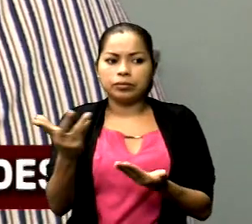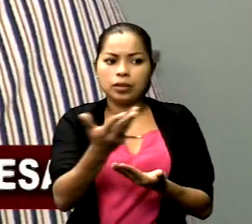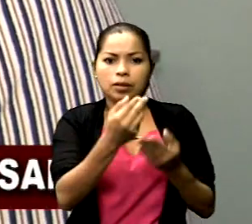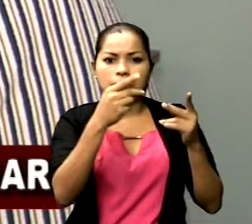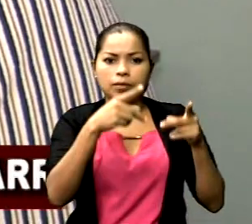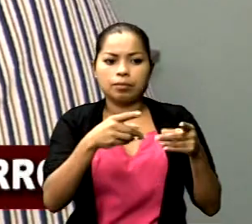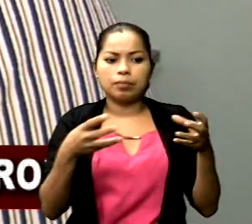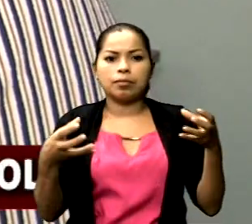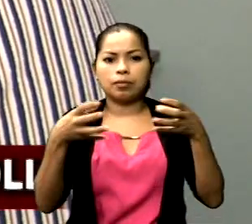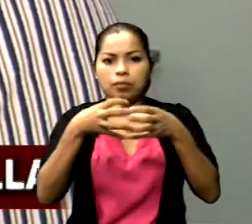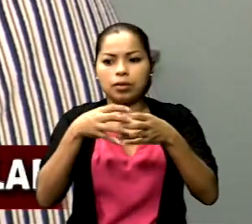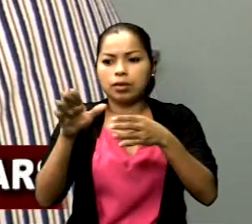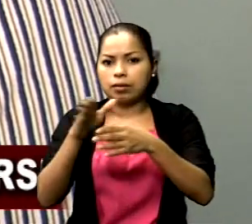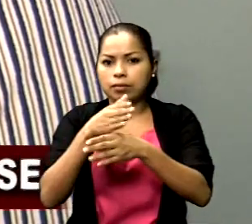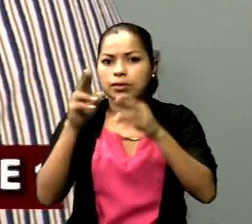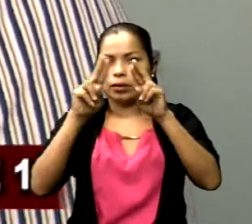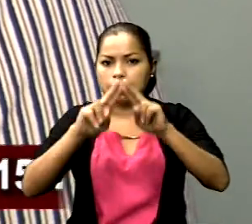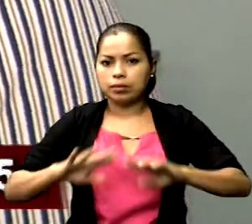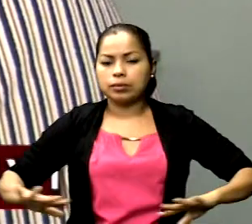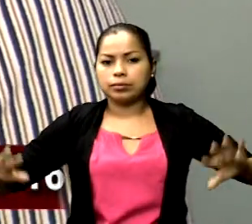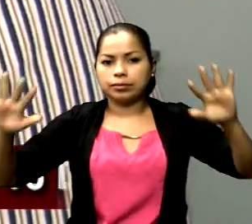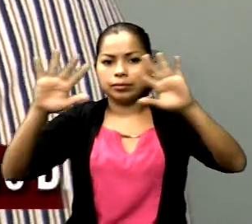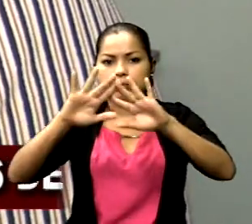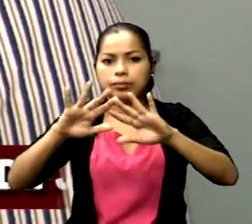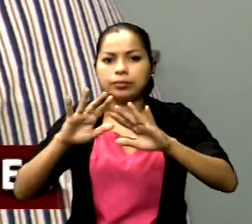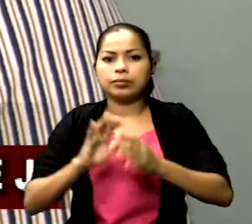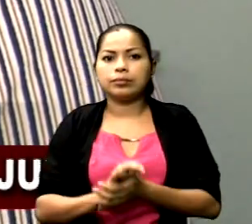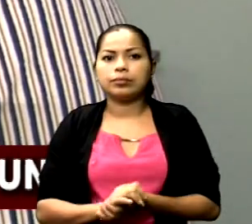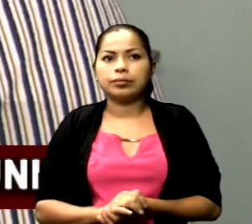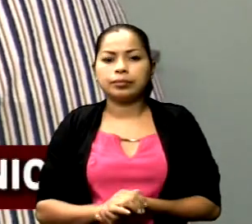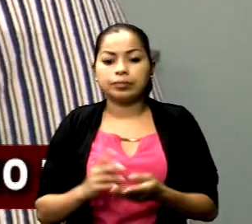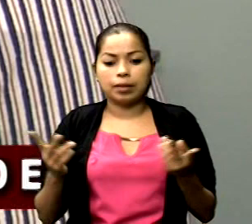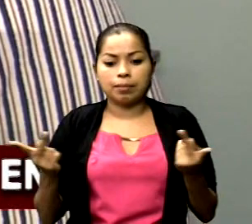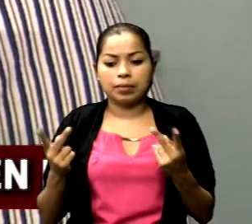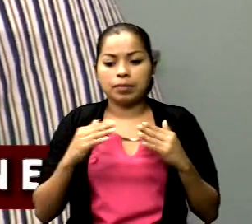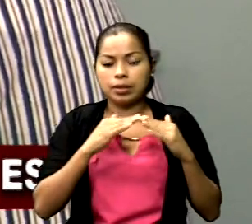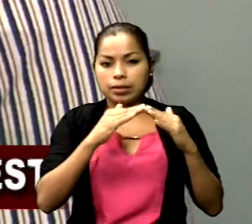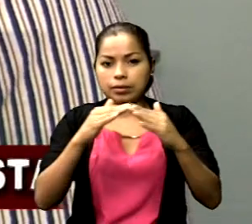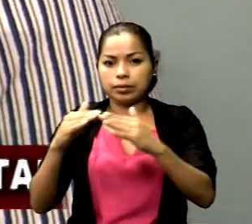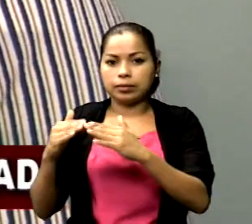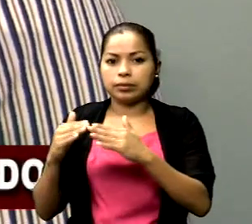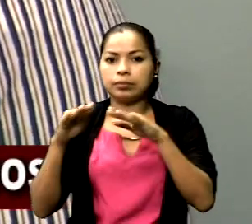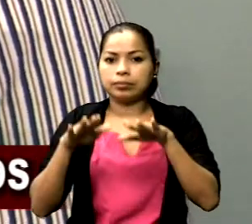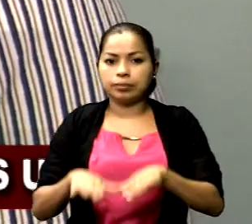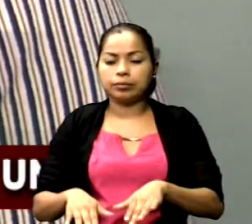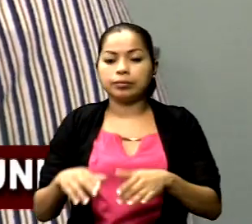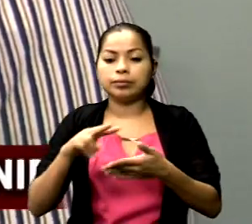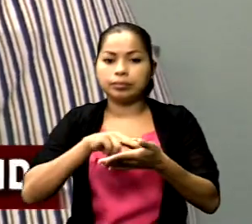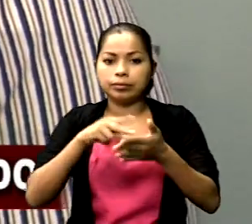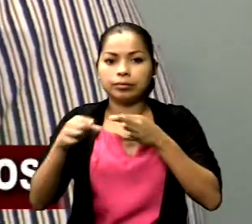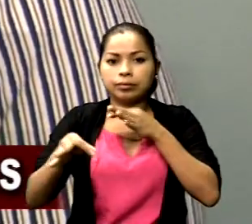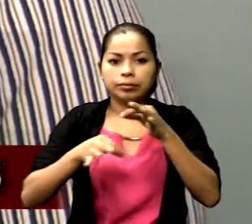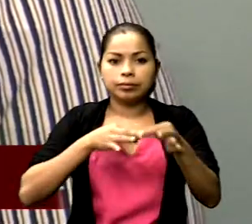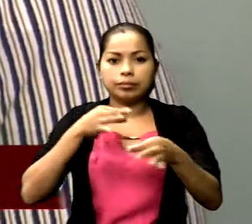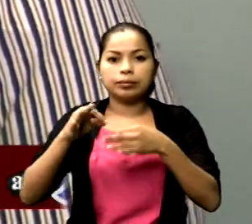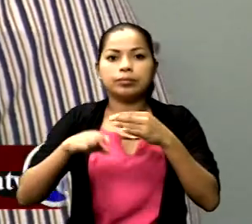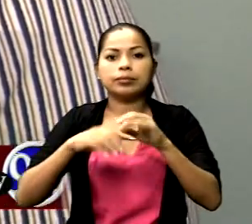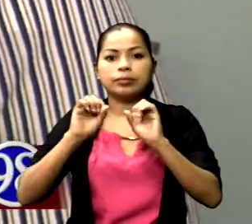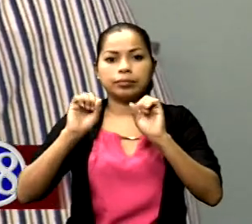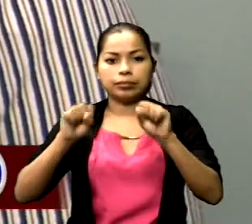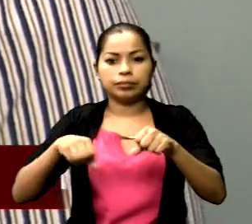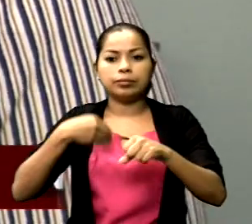uno de los recursos naturales que nos rodean. Entonces, estamos en esa definición de criterios para